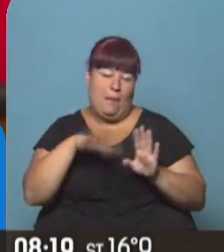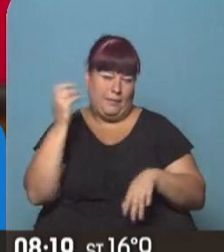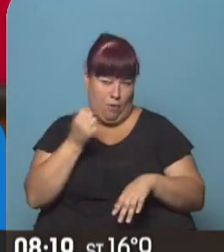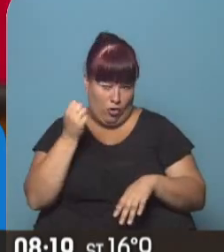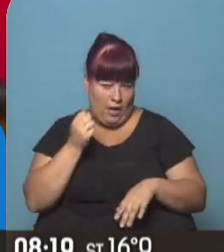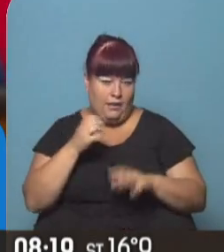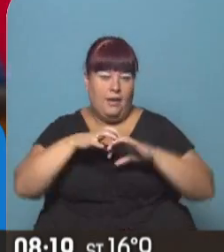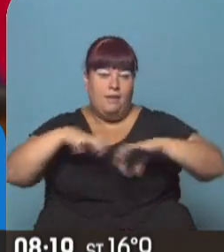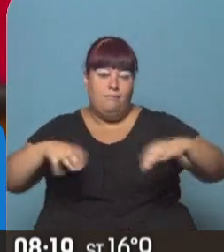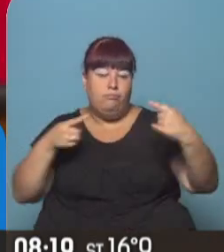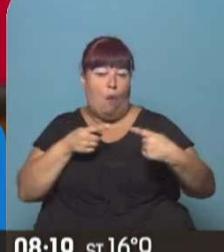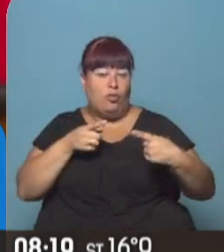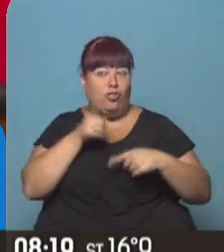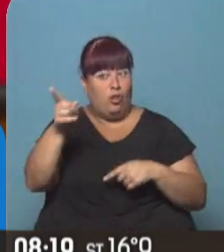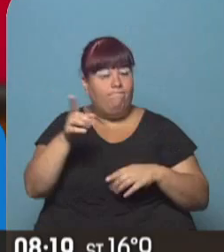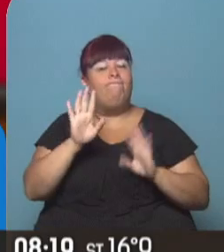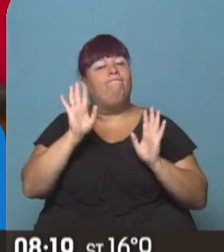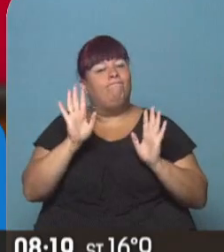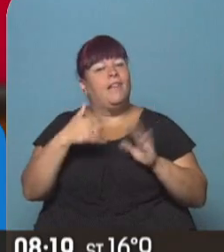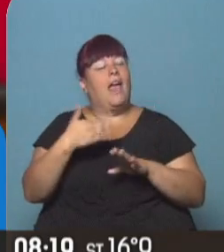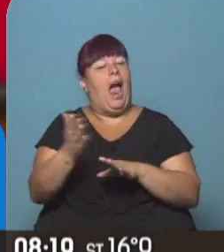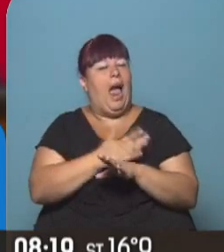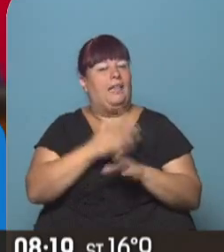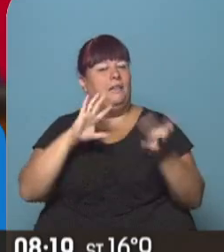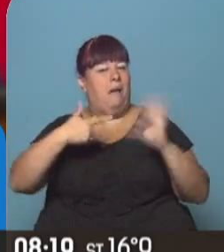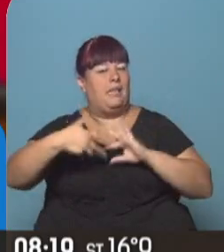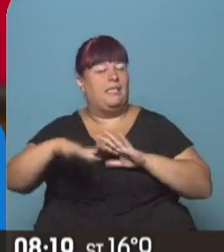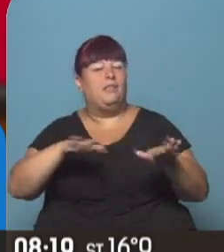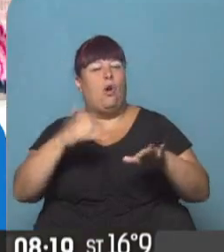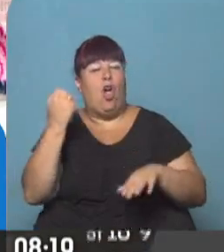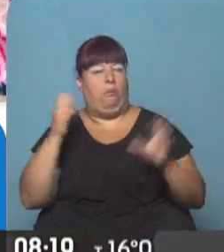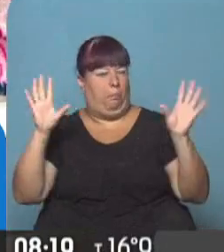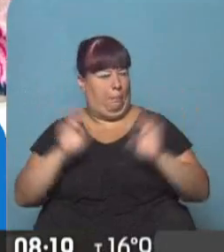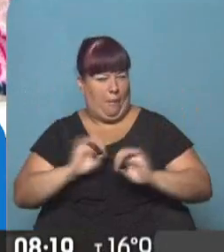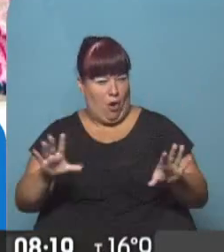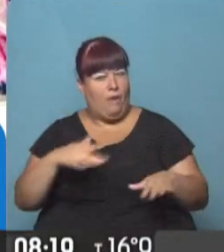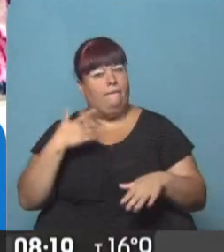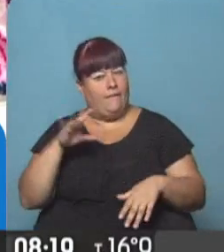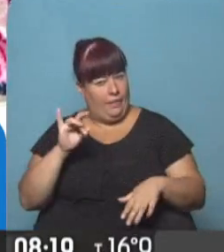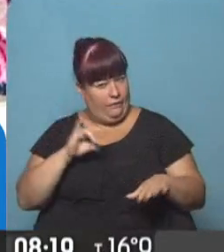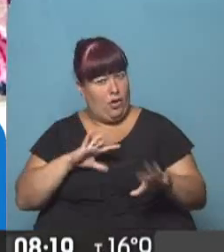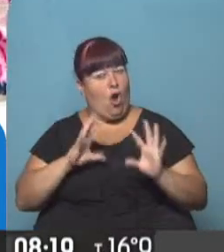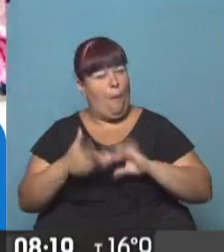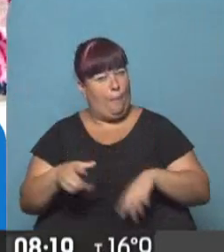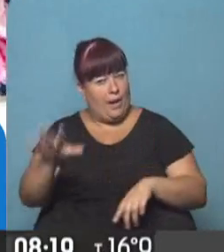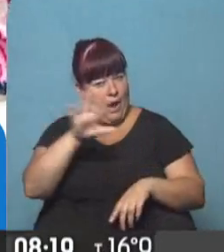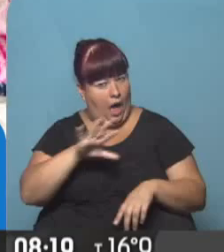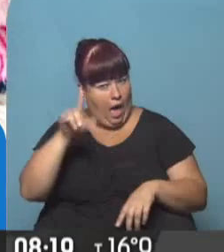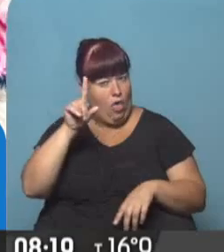decisivos. División de la oposición y adelantarse a un mayor deterioro de la situación económica. Bueno, está complicado el barrio, ¿no? Totalmente. Está complicado el